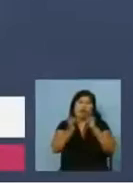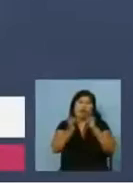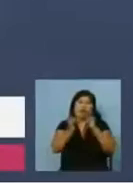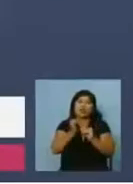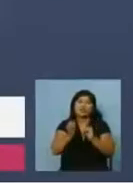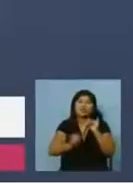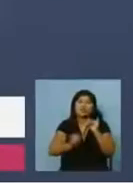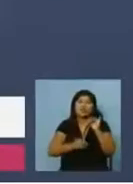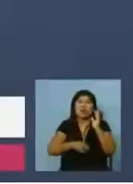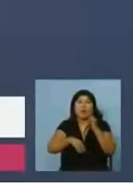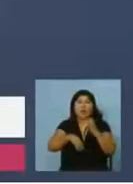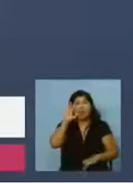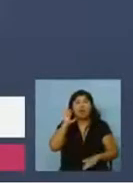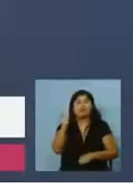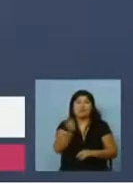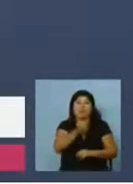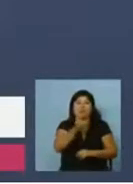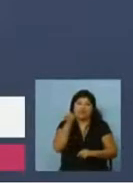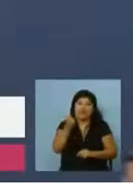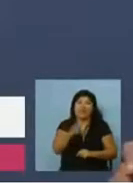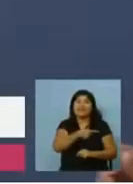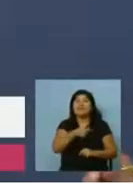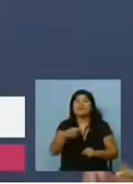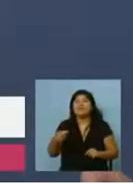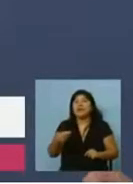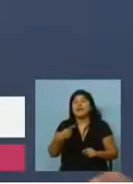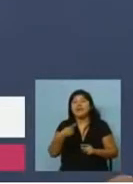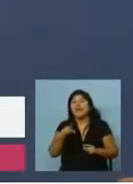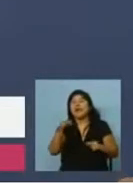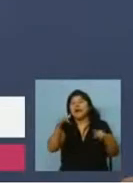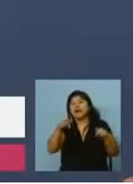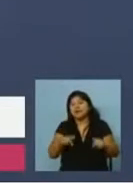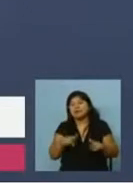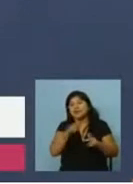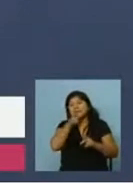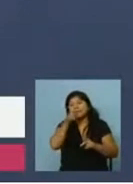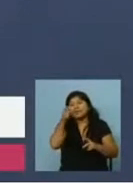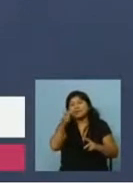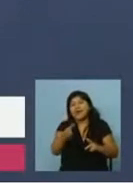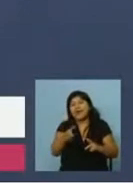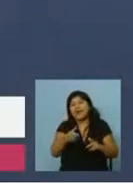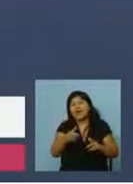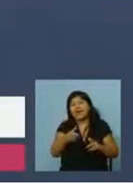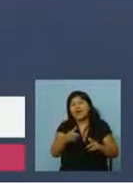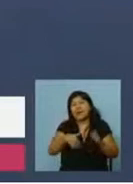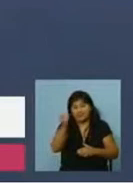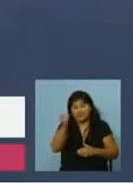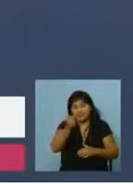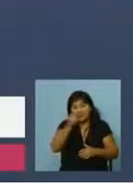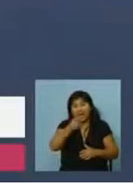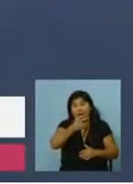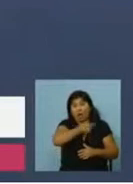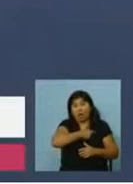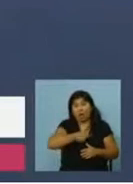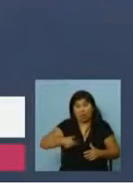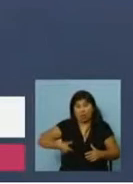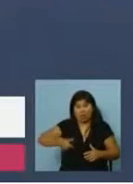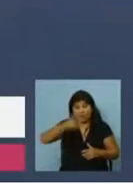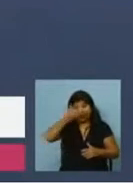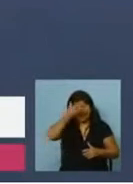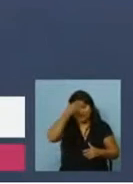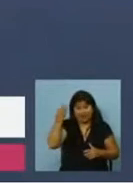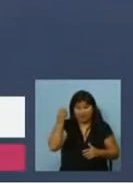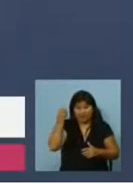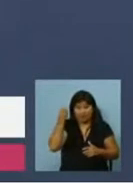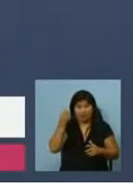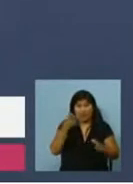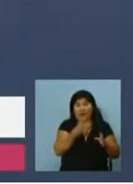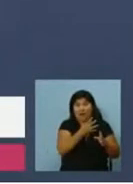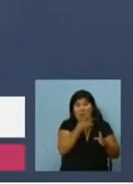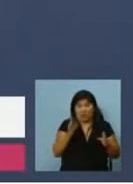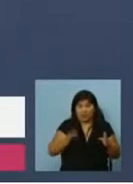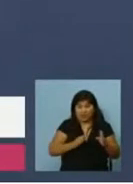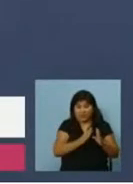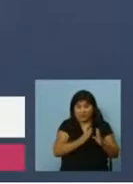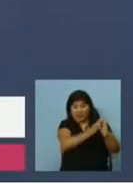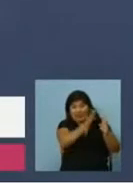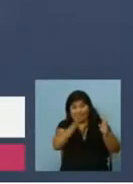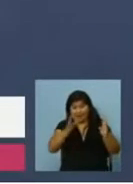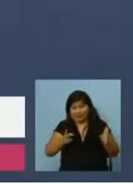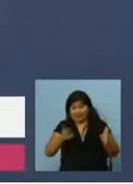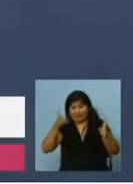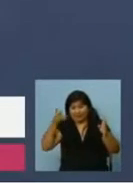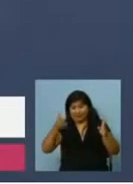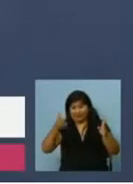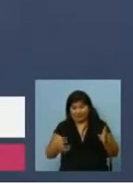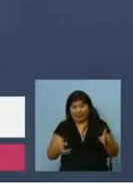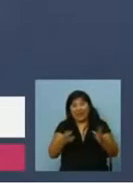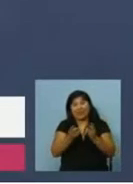importante que se dio en esta semana, tiene que ver con el mensaje del gobernador, su último mensaje dentro de su mandato, que finaliza, como ya